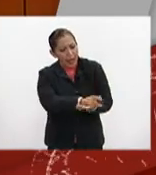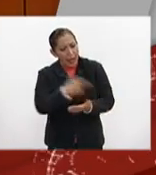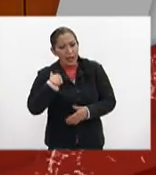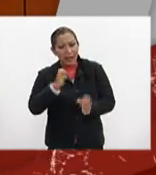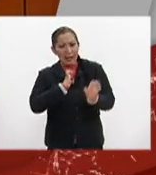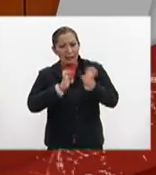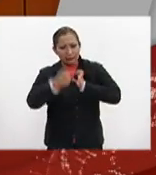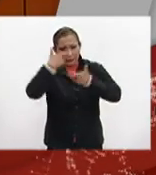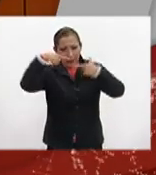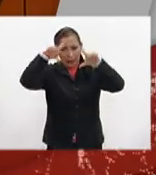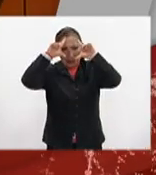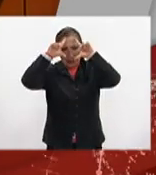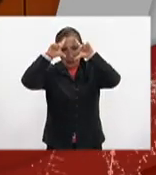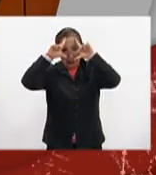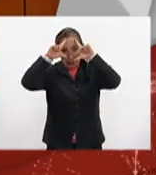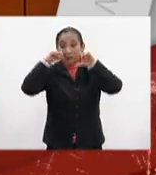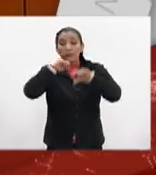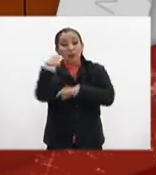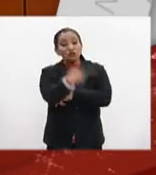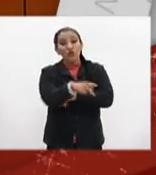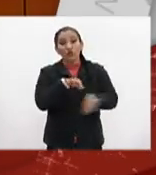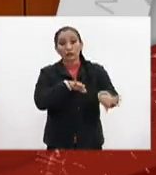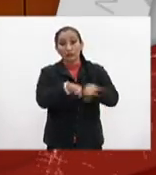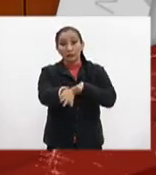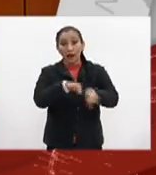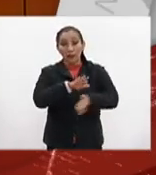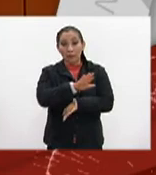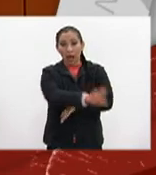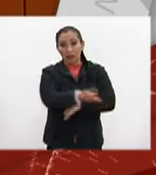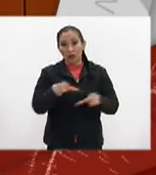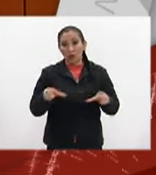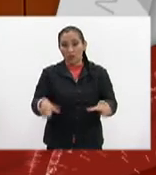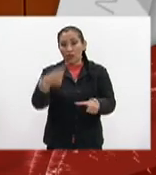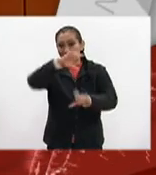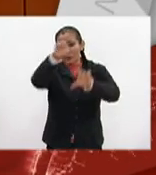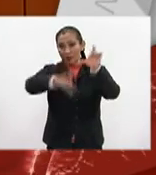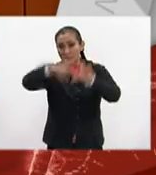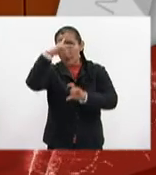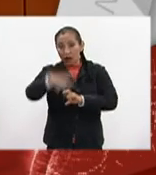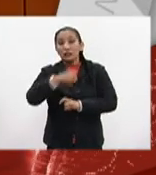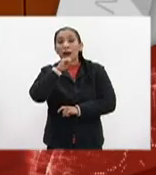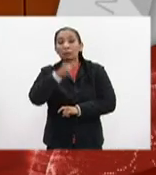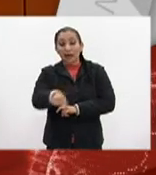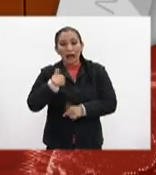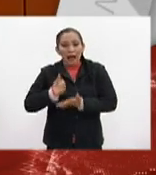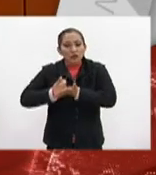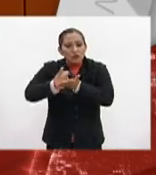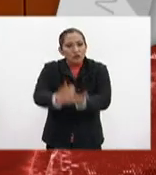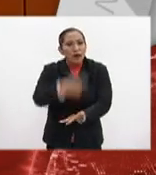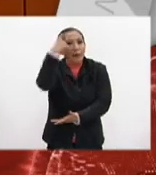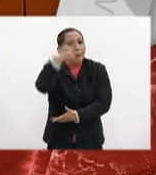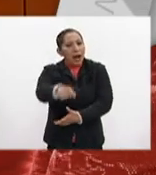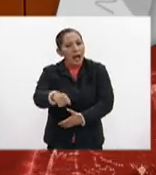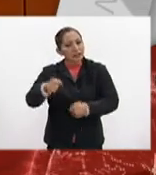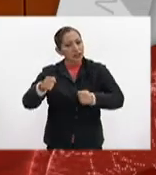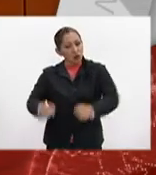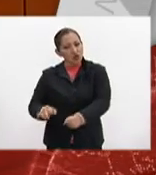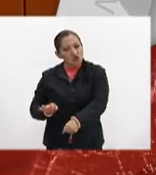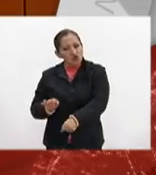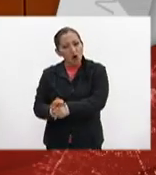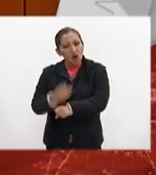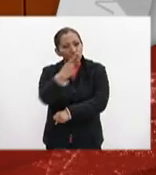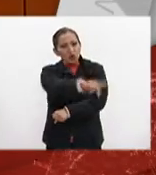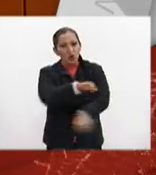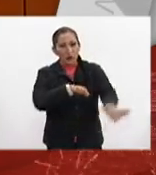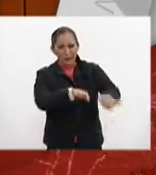Armadas en el desempeño de sus tareas de seguridad interior, sino también porque busca garantizar que la